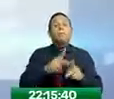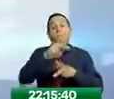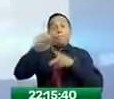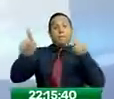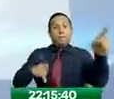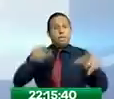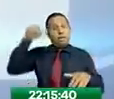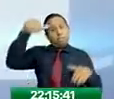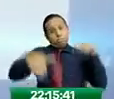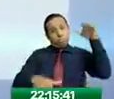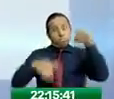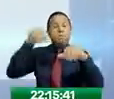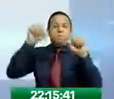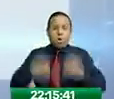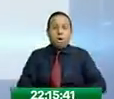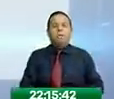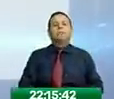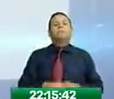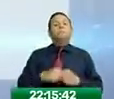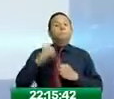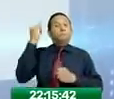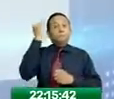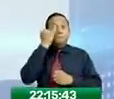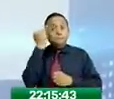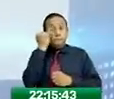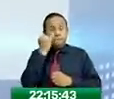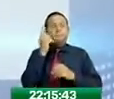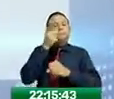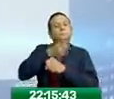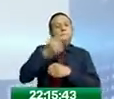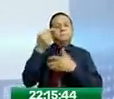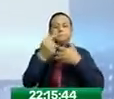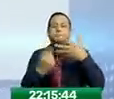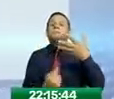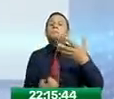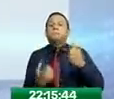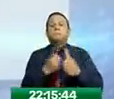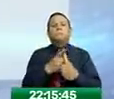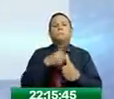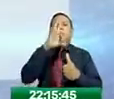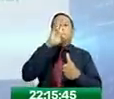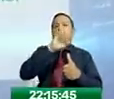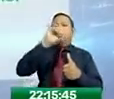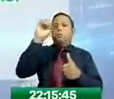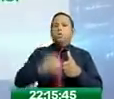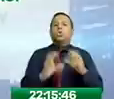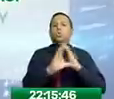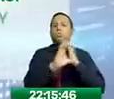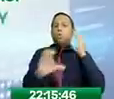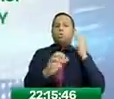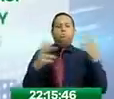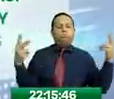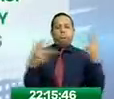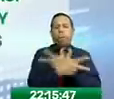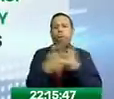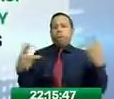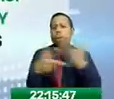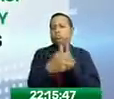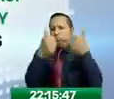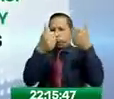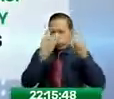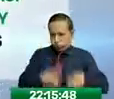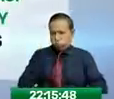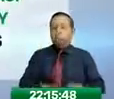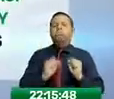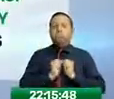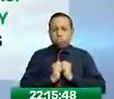cerrados. En semáforo en verde se elimina el toque de queda. El 70% de los vehículos particulares circulan de lunes a domingo, alternando circulación por número de placas